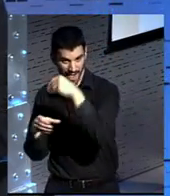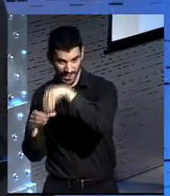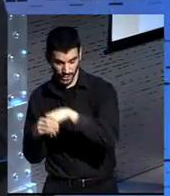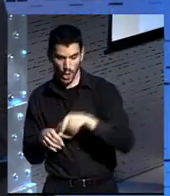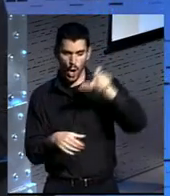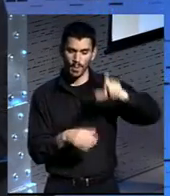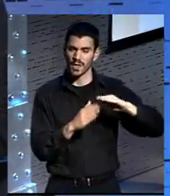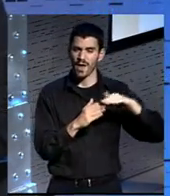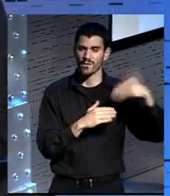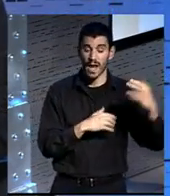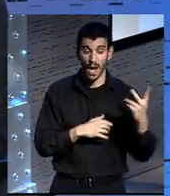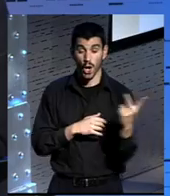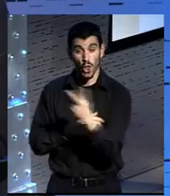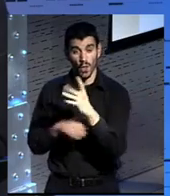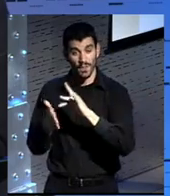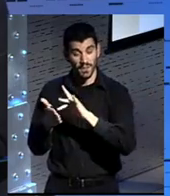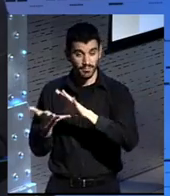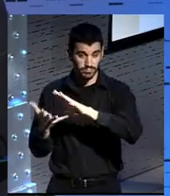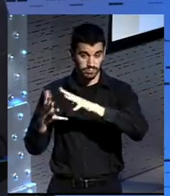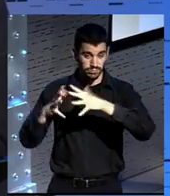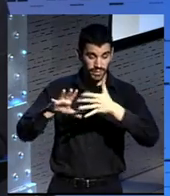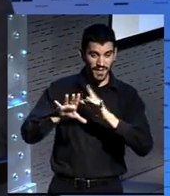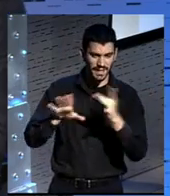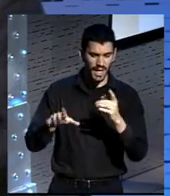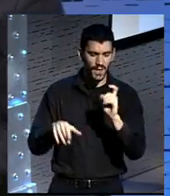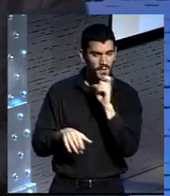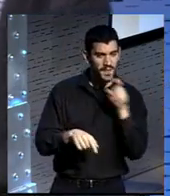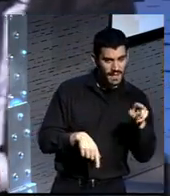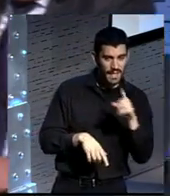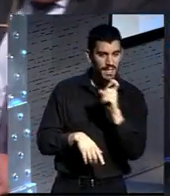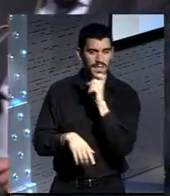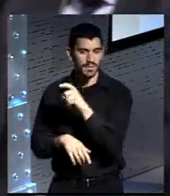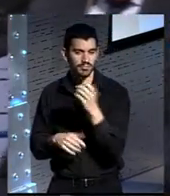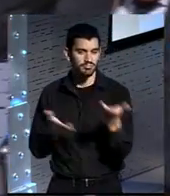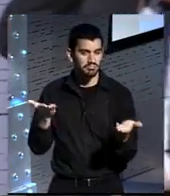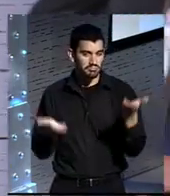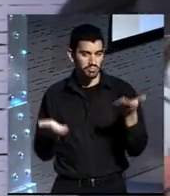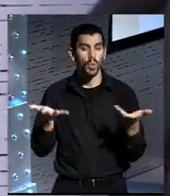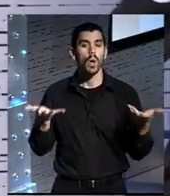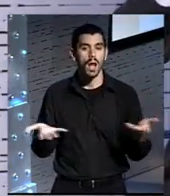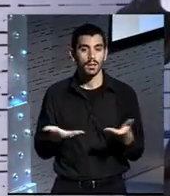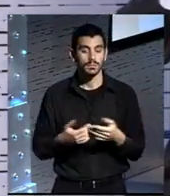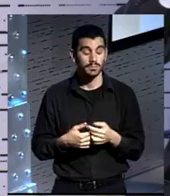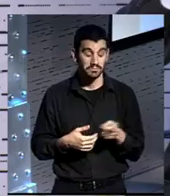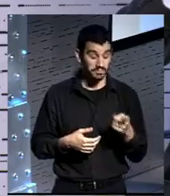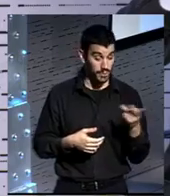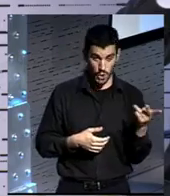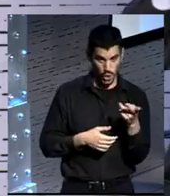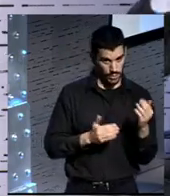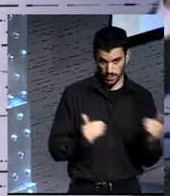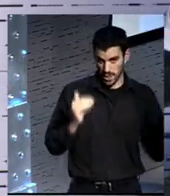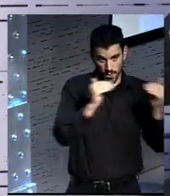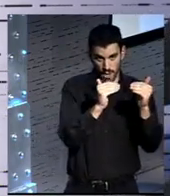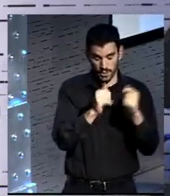Igual de difícil. En el caso de NG, que es una experiencia quizá un poco distinta que la de los bancos más tradicionales. Es que los profesionales